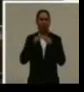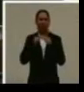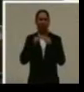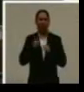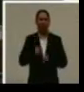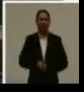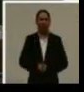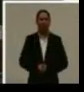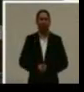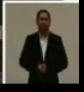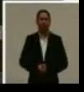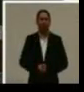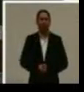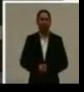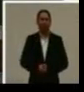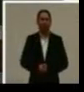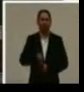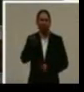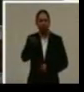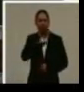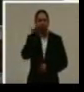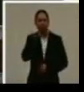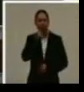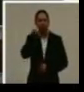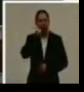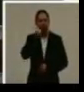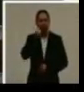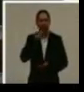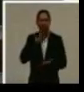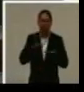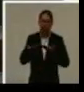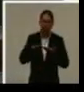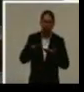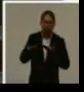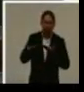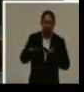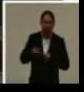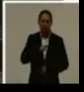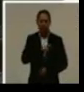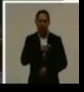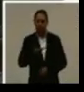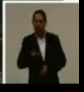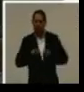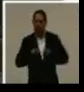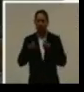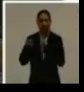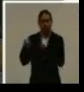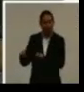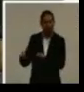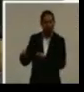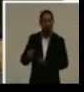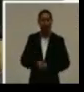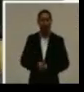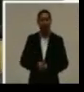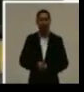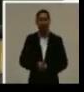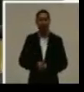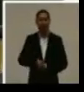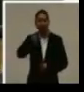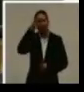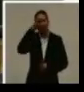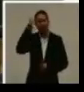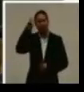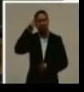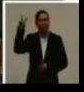Y estoy acostumbrado a compartir, a recibir, a dar, a